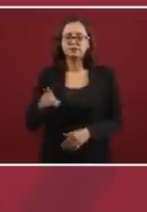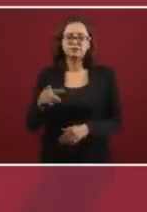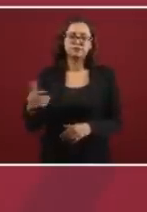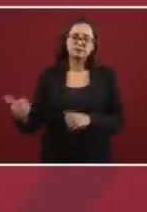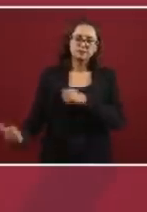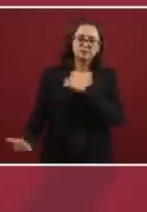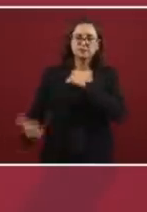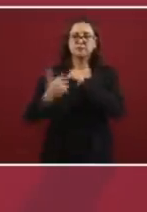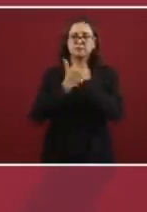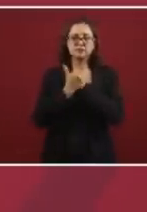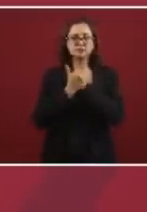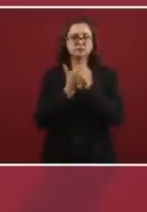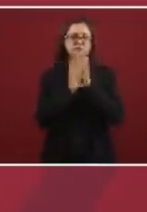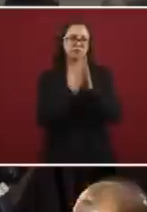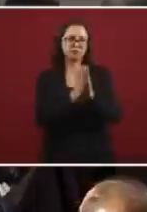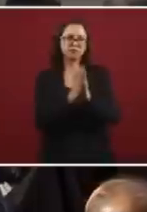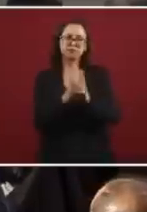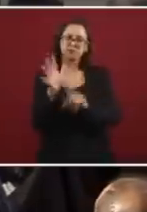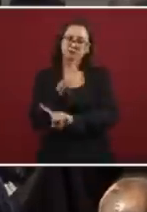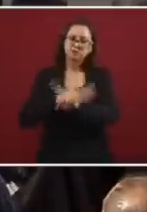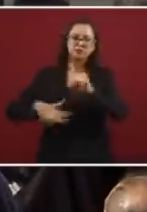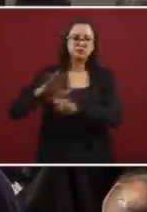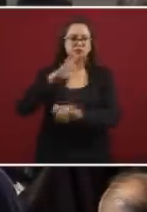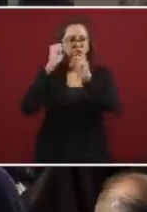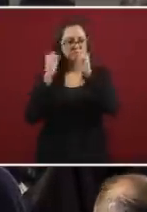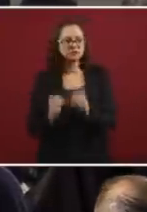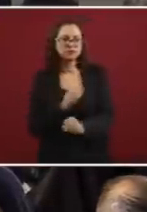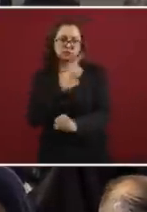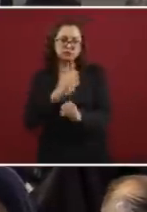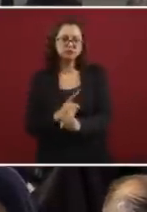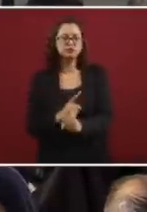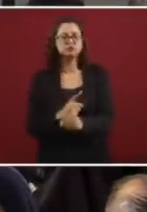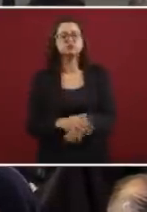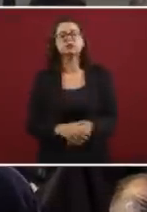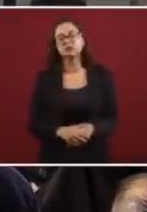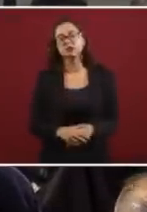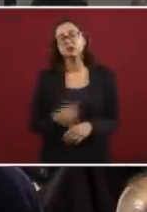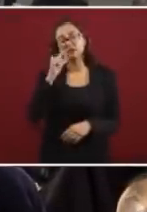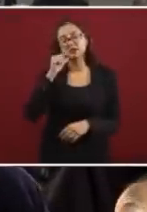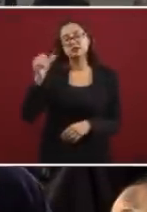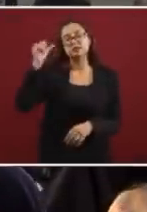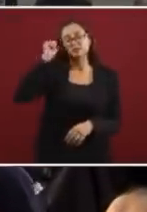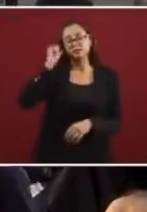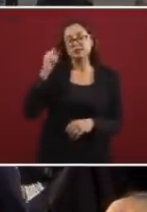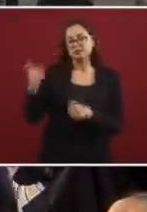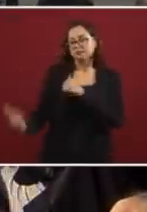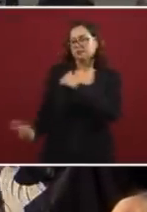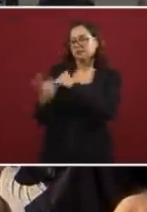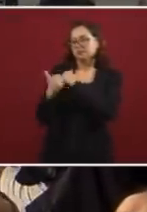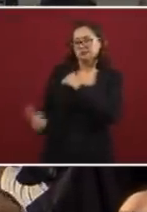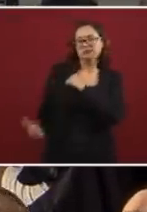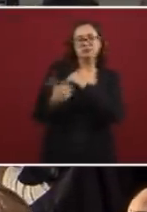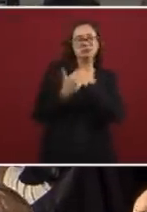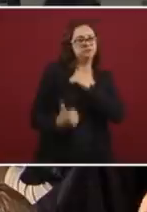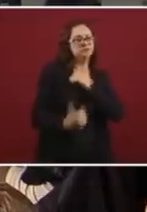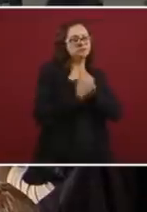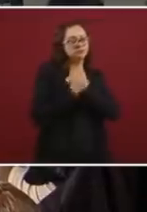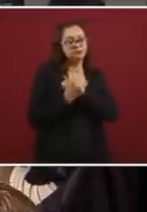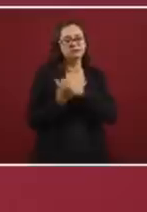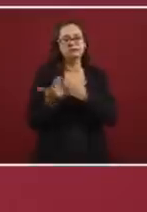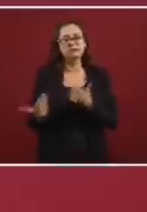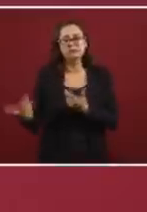seguridad me lo pidieron ayer en los hernández villa de ramos me los piden espinos